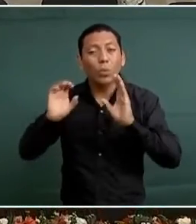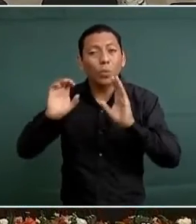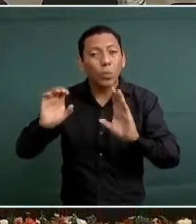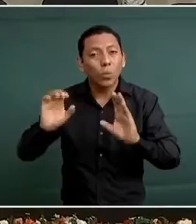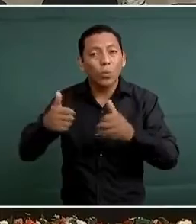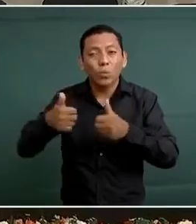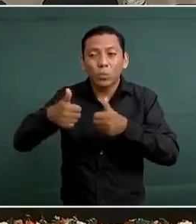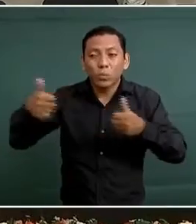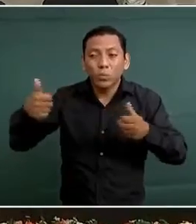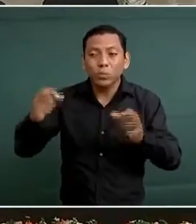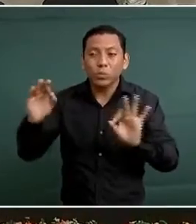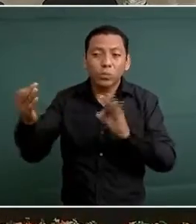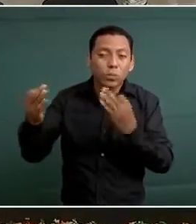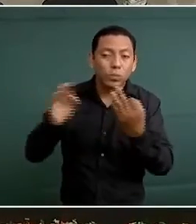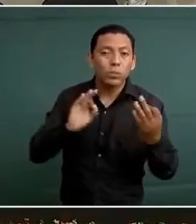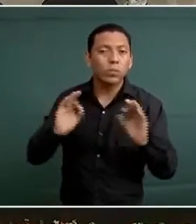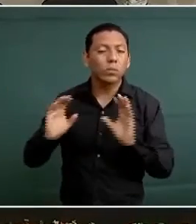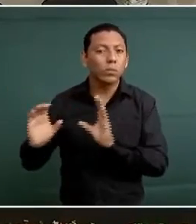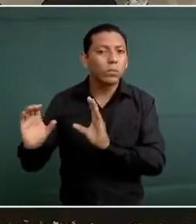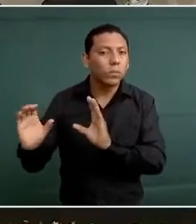distancia cuidarnos